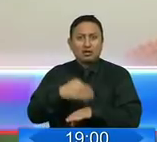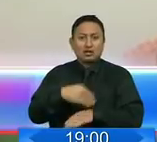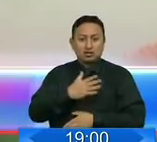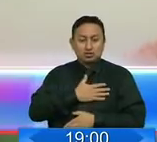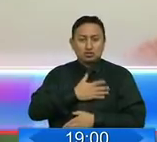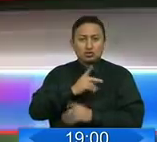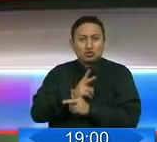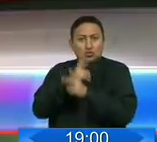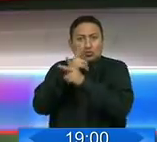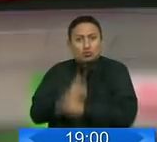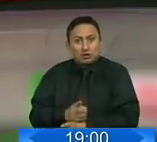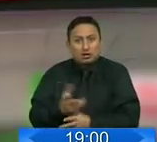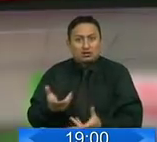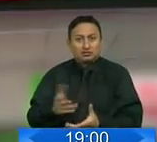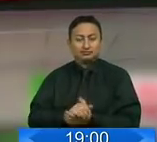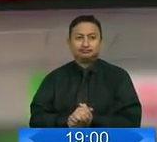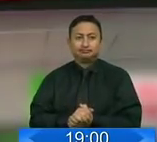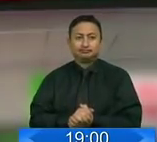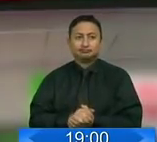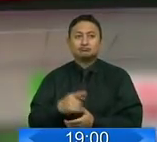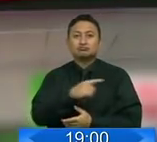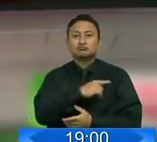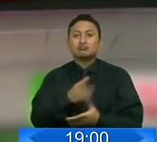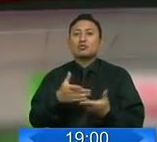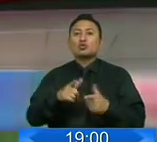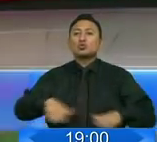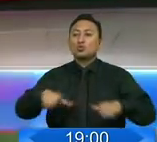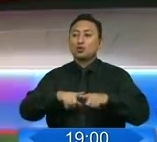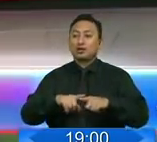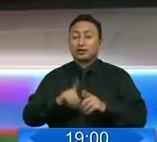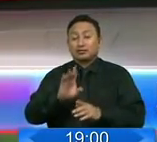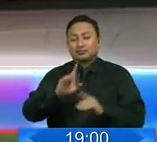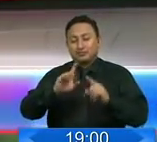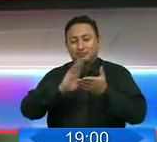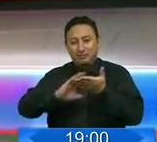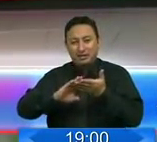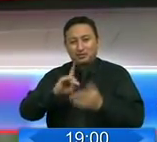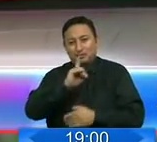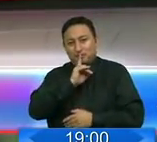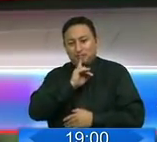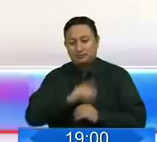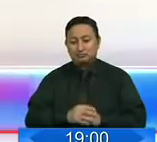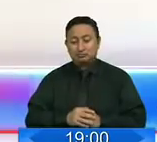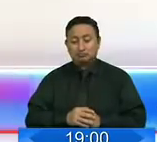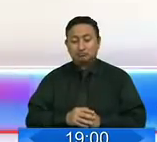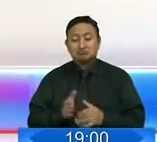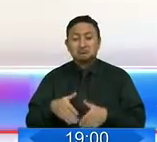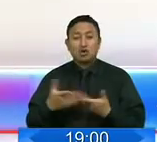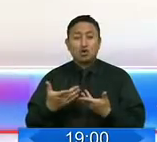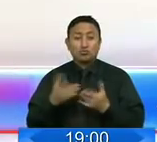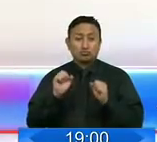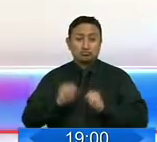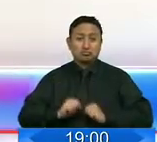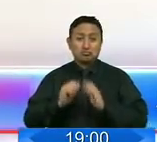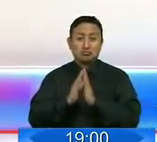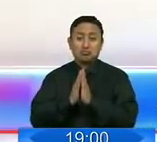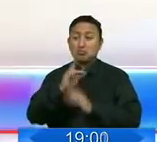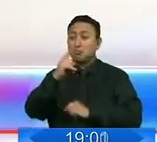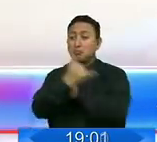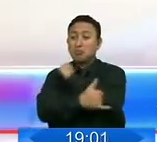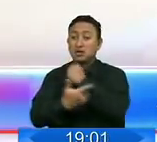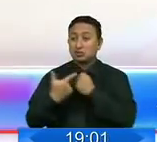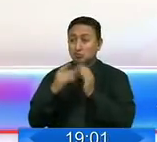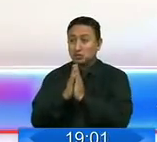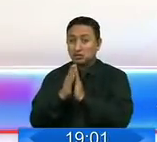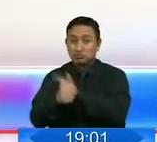asilo. Patiño se ha rehusado a decir en dónde se encuentra actualmente, así como tampoco ha sido claro en si solicitará asilo a algún país. En Ecuador